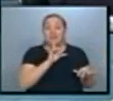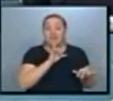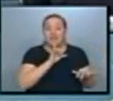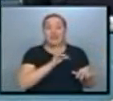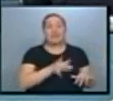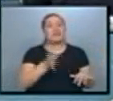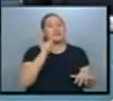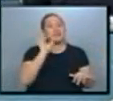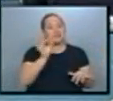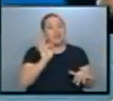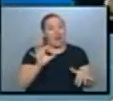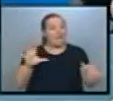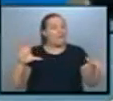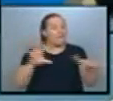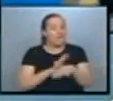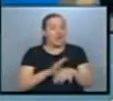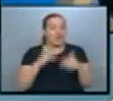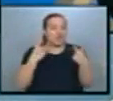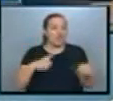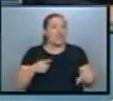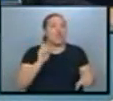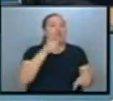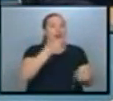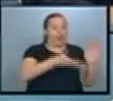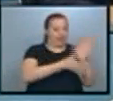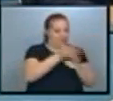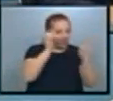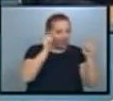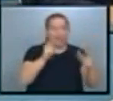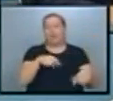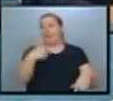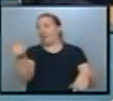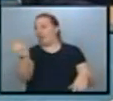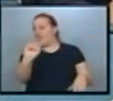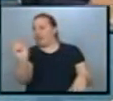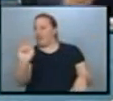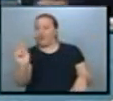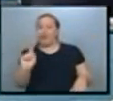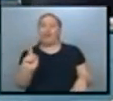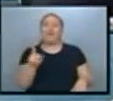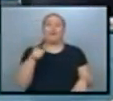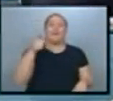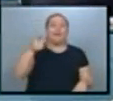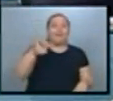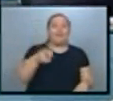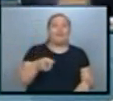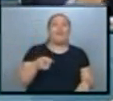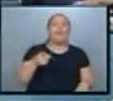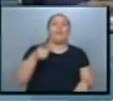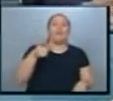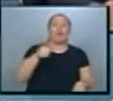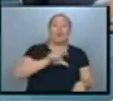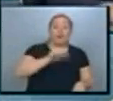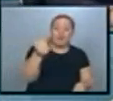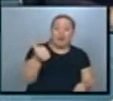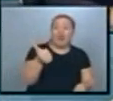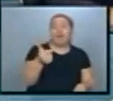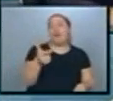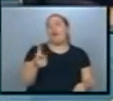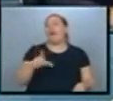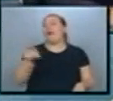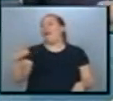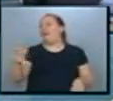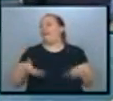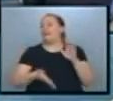dato enseguida. Ah, sí, obvio. Este sale, este no sale. Porque está el que sale... Este sale cuando gana, este sale cuando gana, empata o